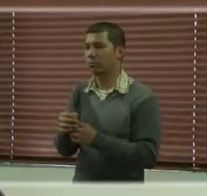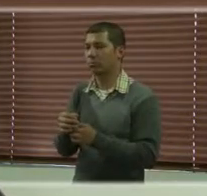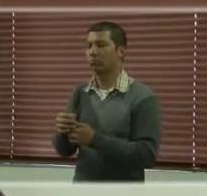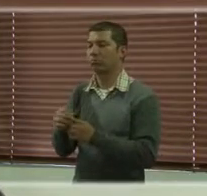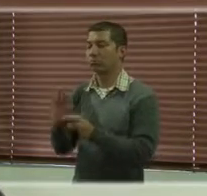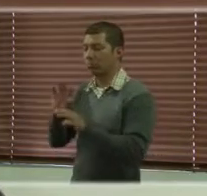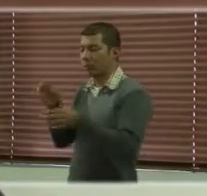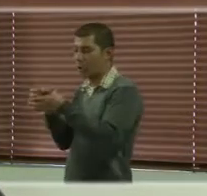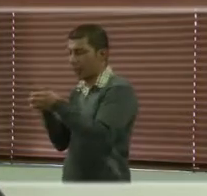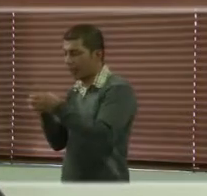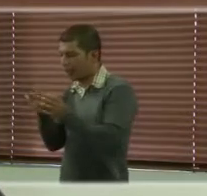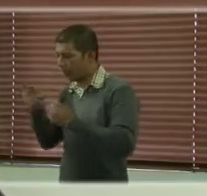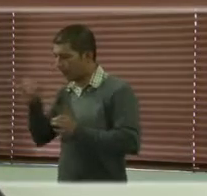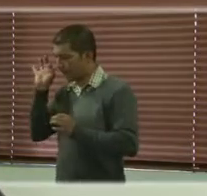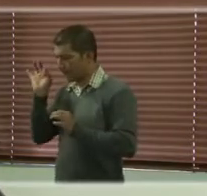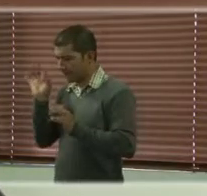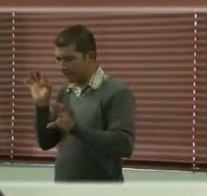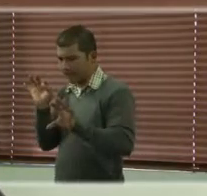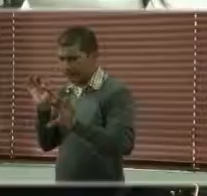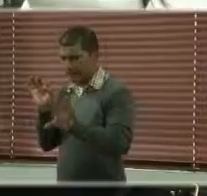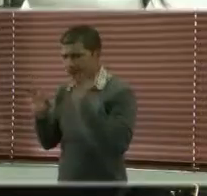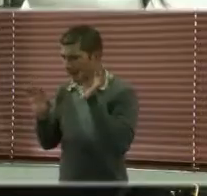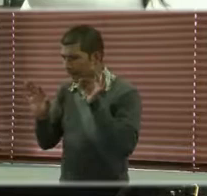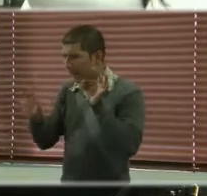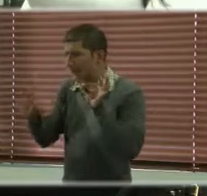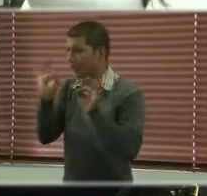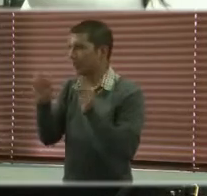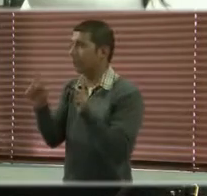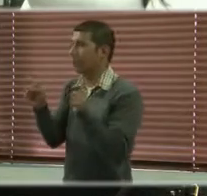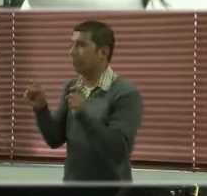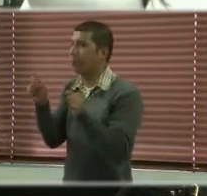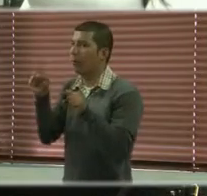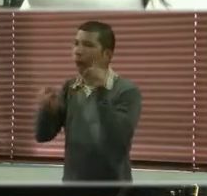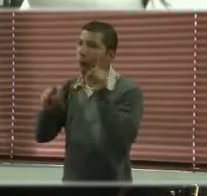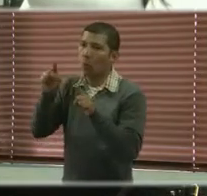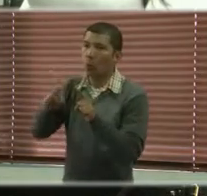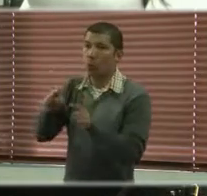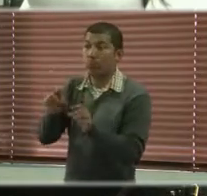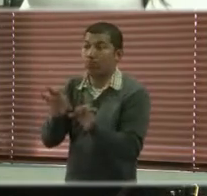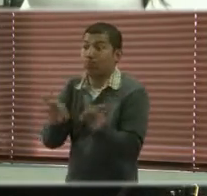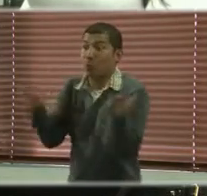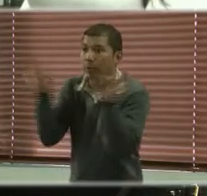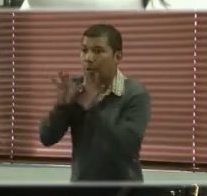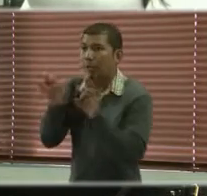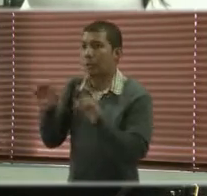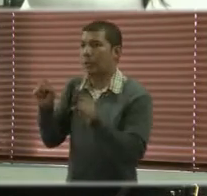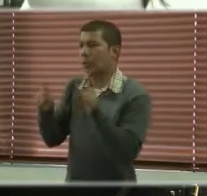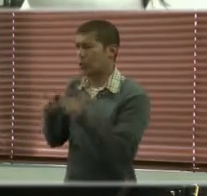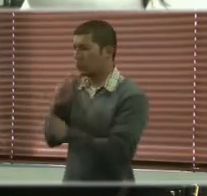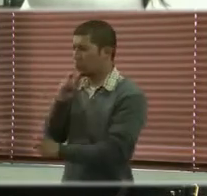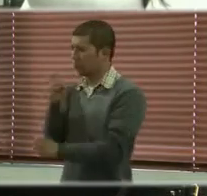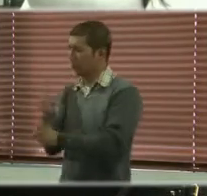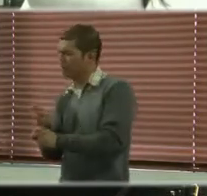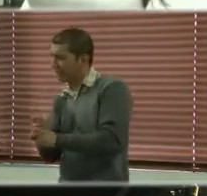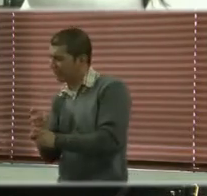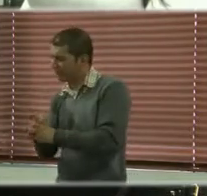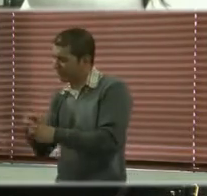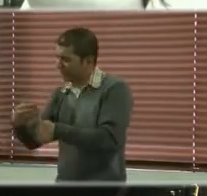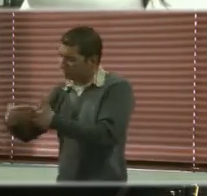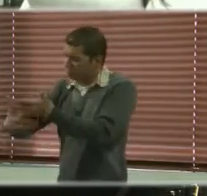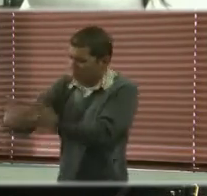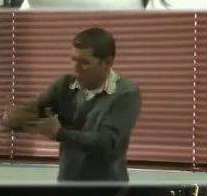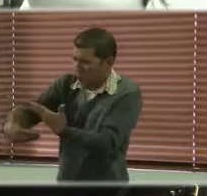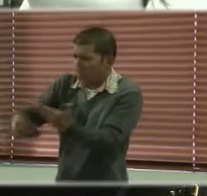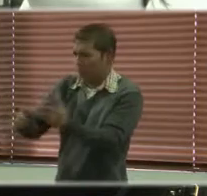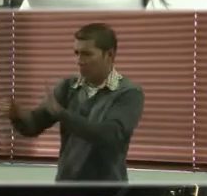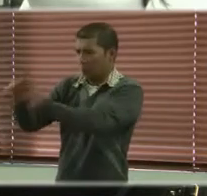de acuerdo a la importancia o de acuerdo a la dificultad que se tiene en cuanto a su desarrollo en